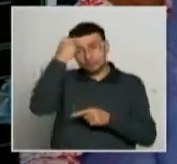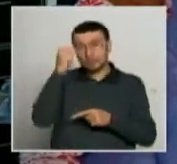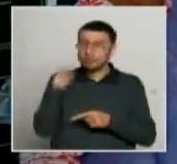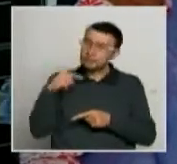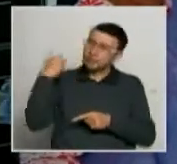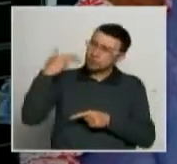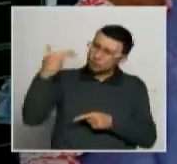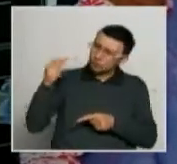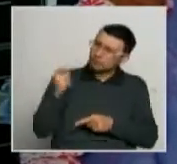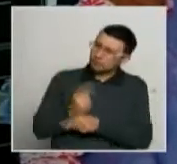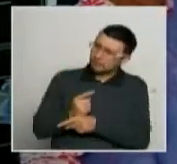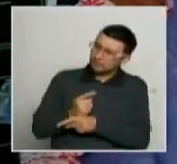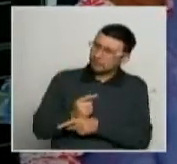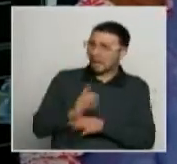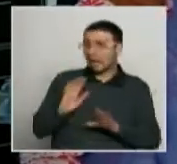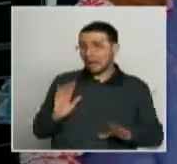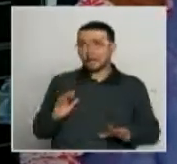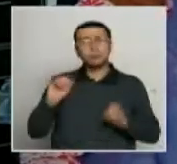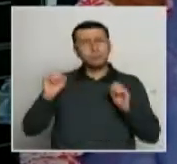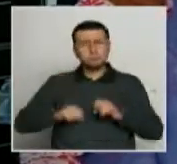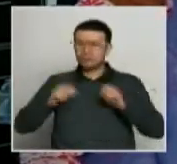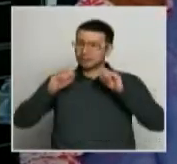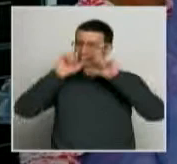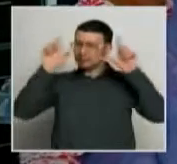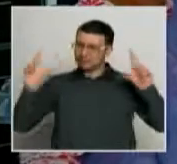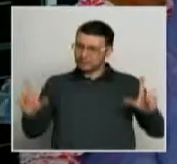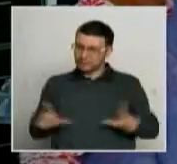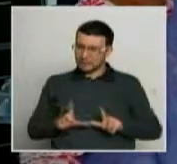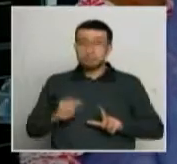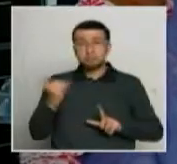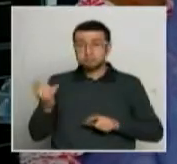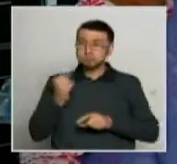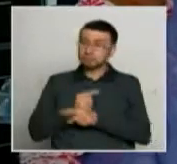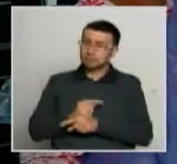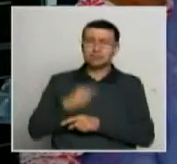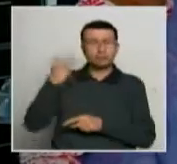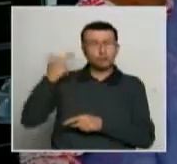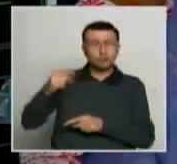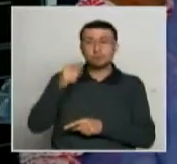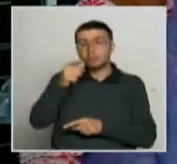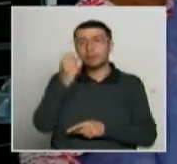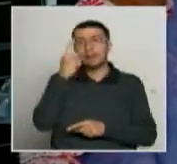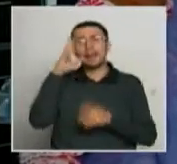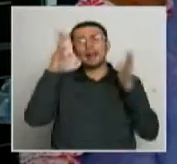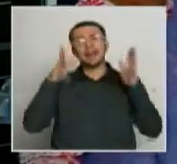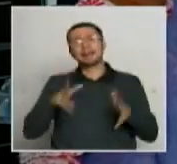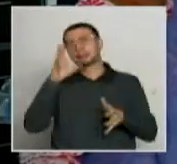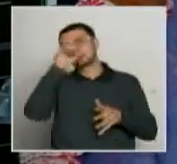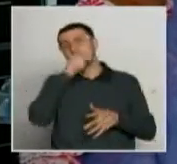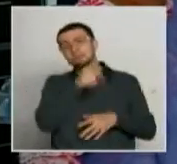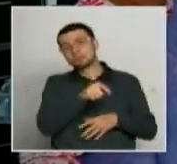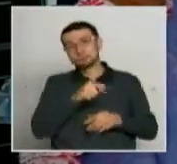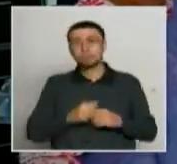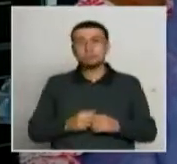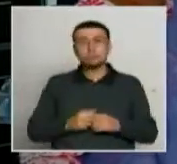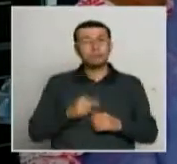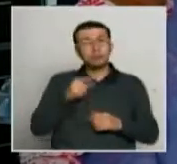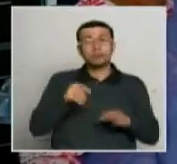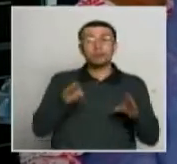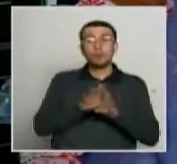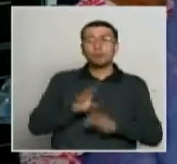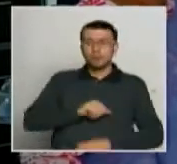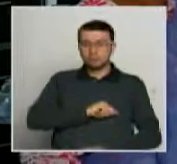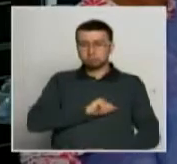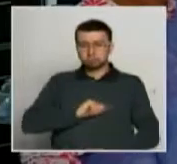pues tomamos la decisión de hacer un examen que es muy importante, que ustedes hoy van a entender qué es. Es un método de